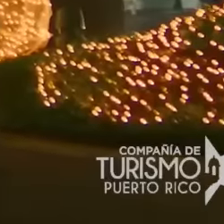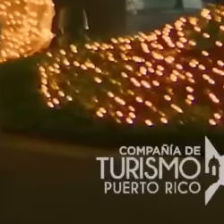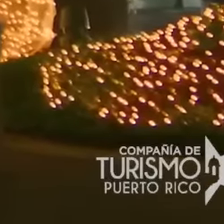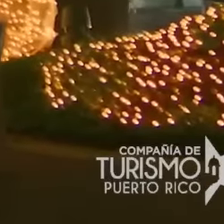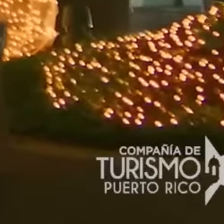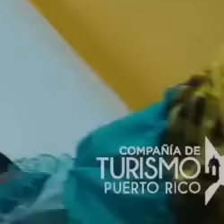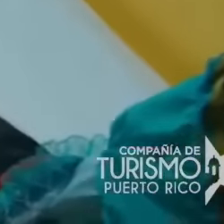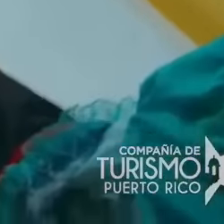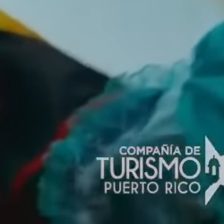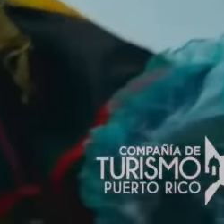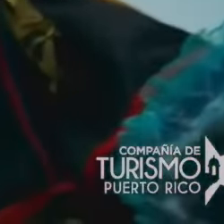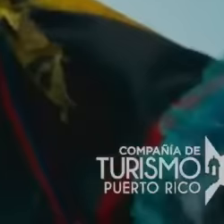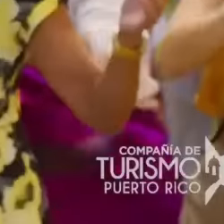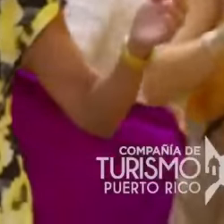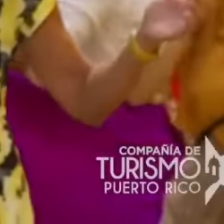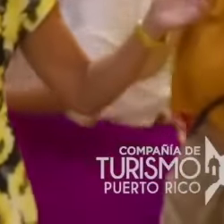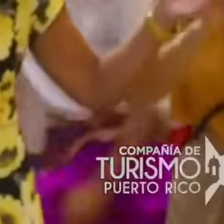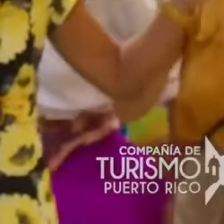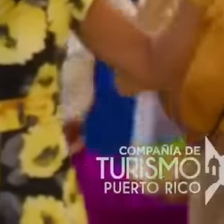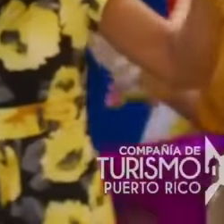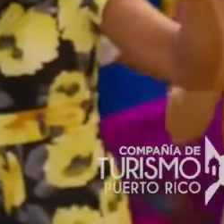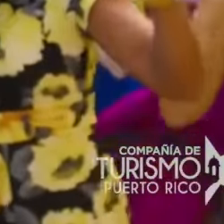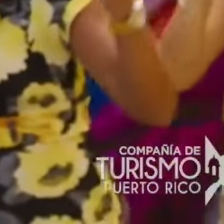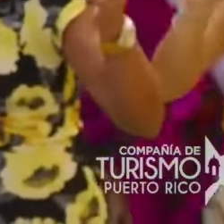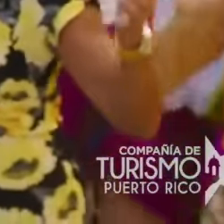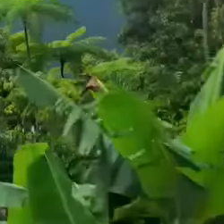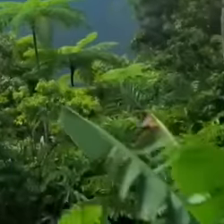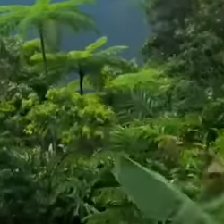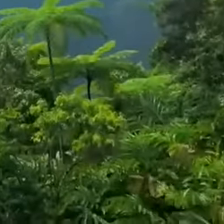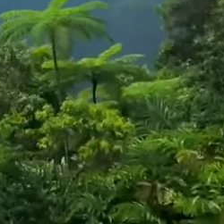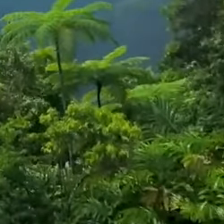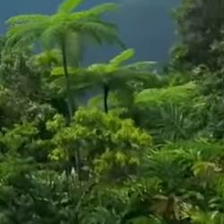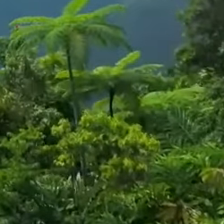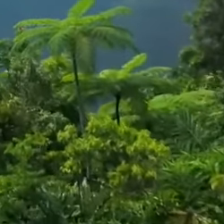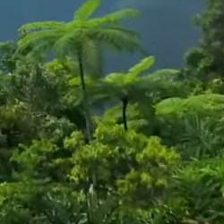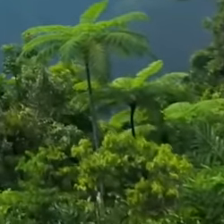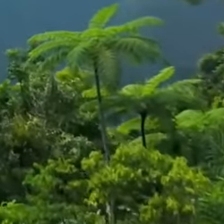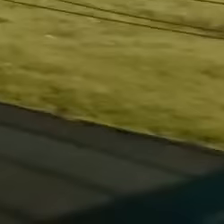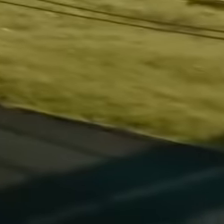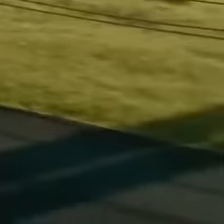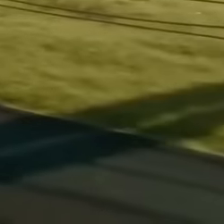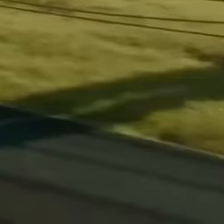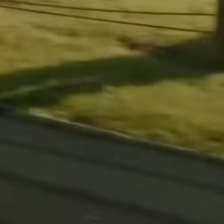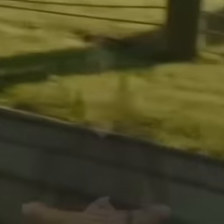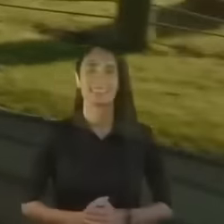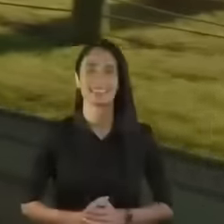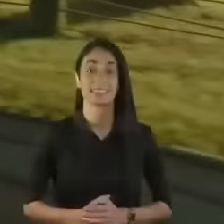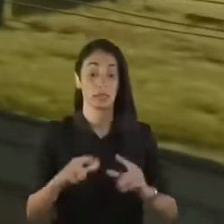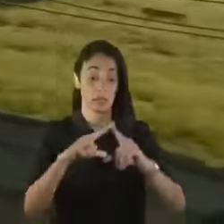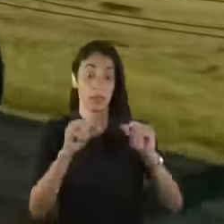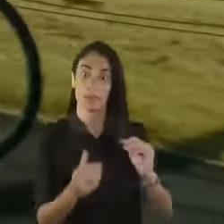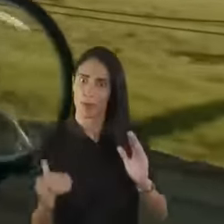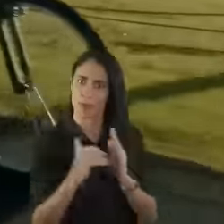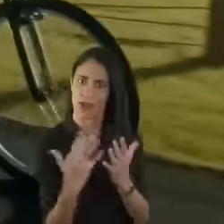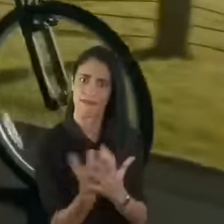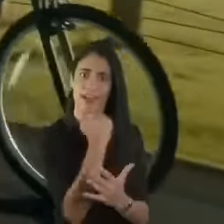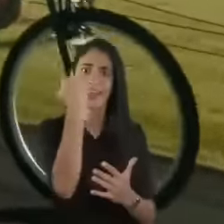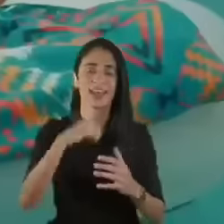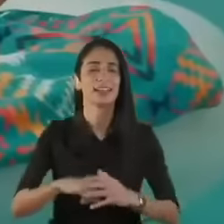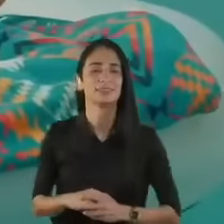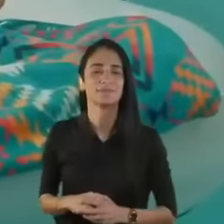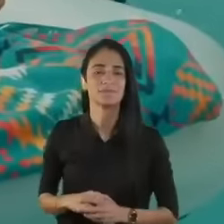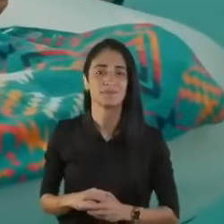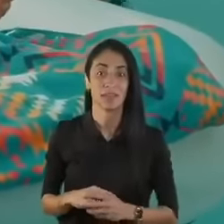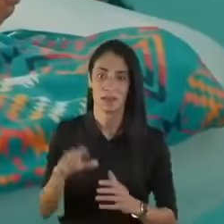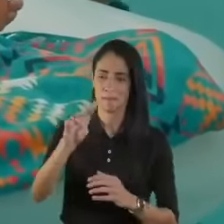las mejores navidades del mundo. Disfrútalas turisteando por tu isla. ¡Para que se peguen otra vez!